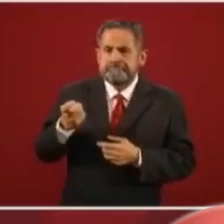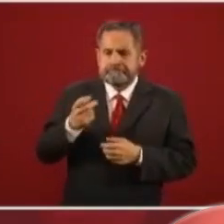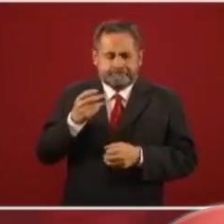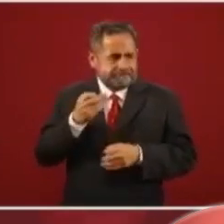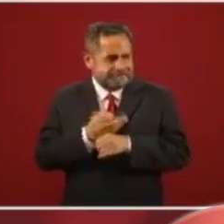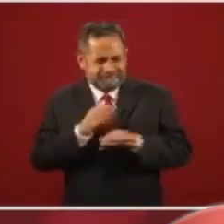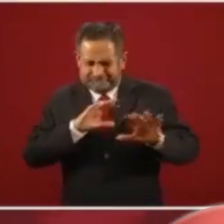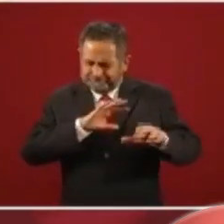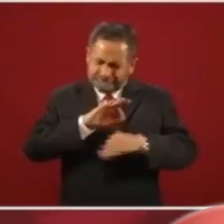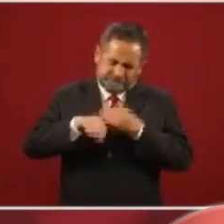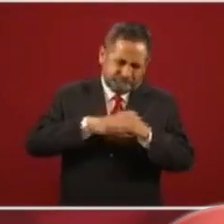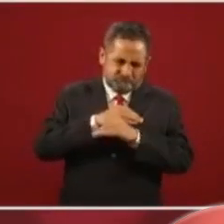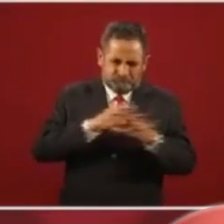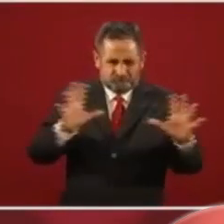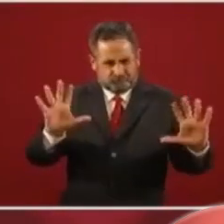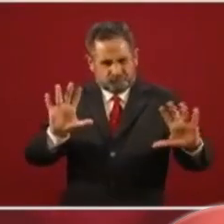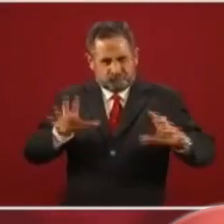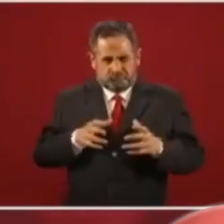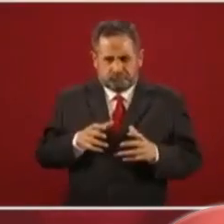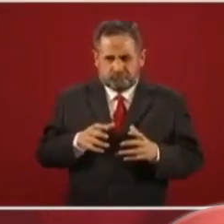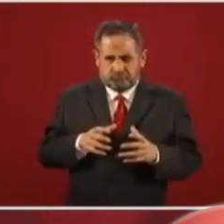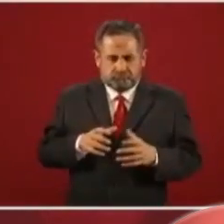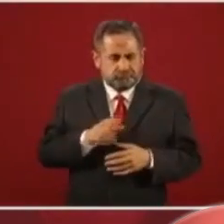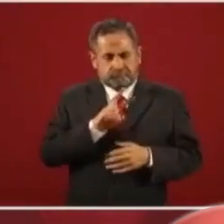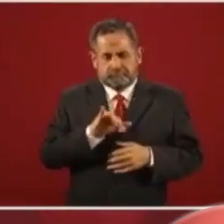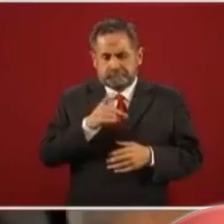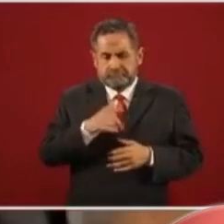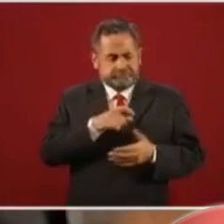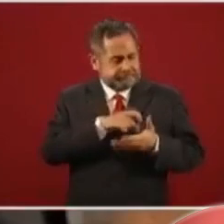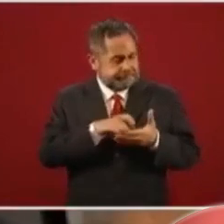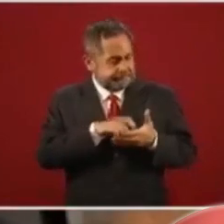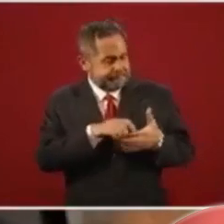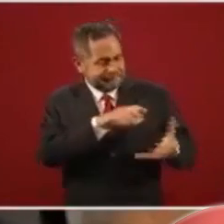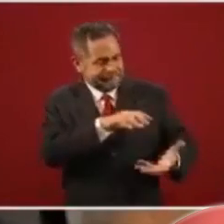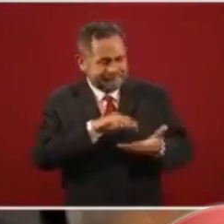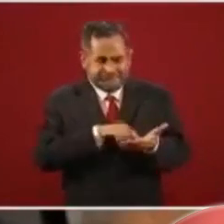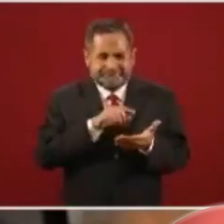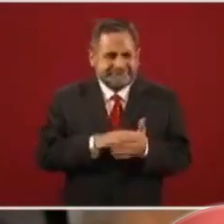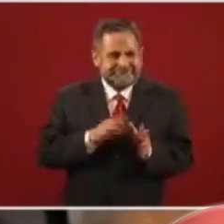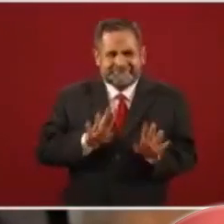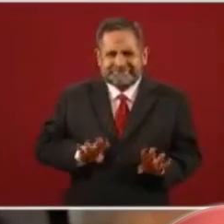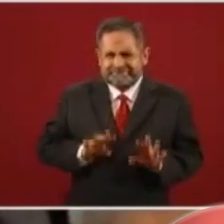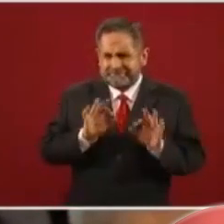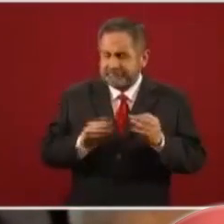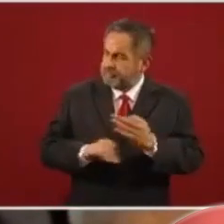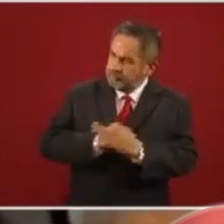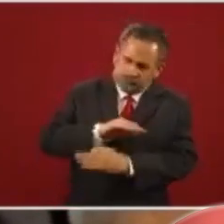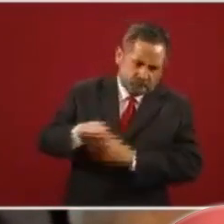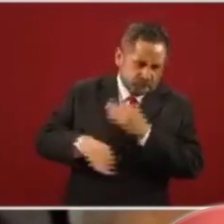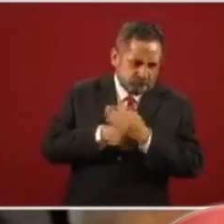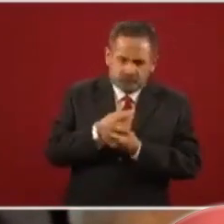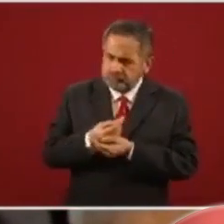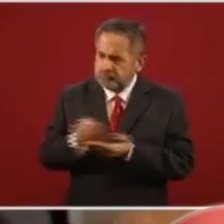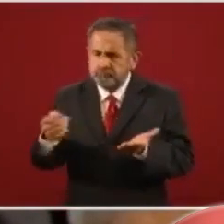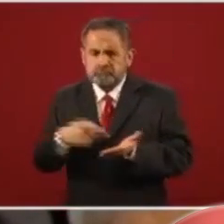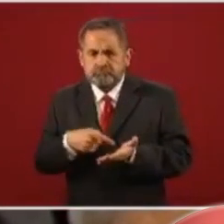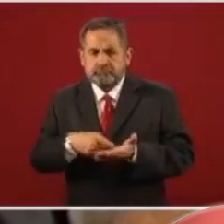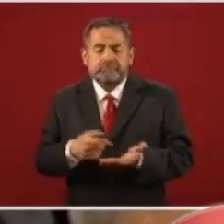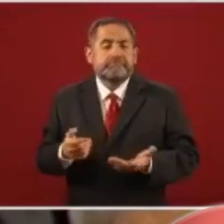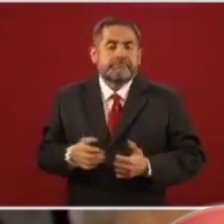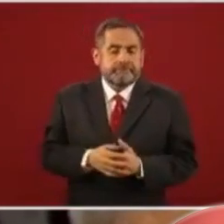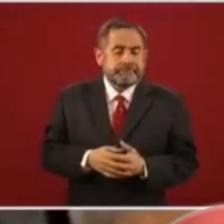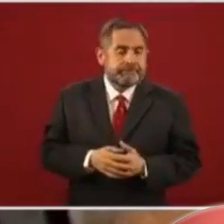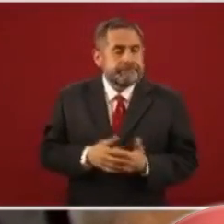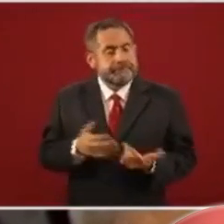la demanda y dijimos todos al medicamento ideal o a la combinación ideal, todos. Desde luego médicamente uno se